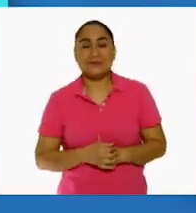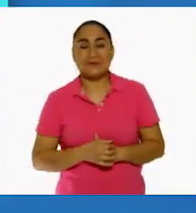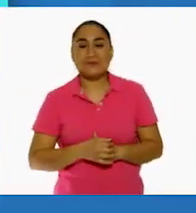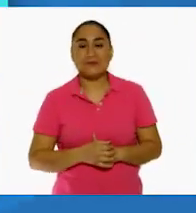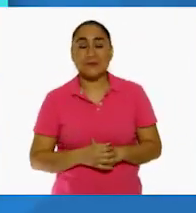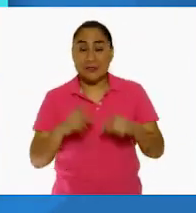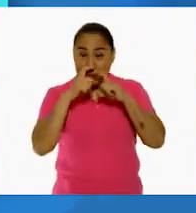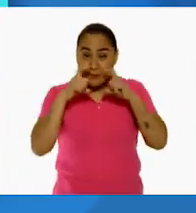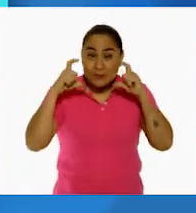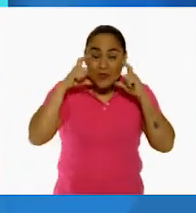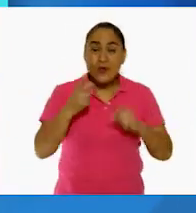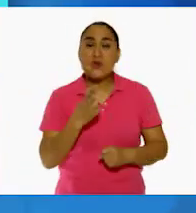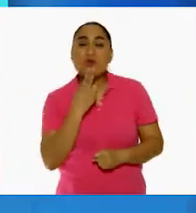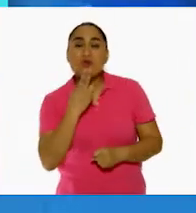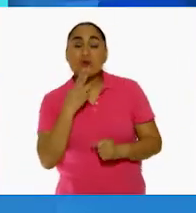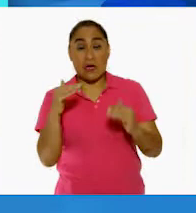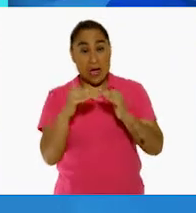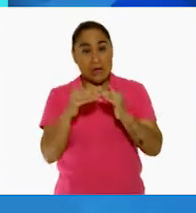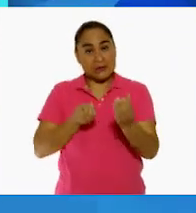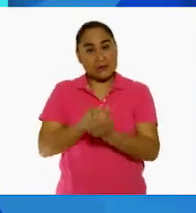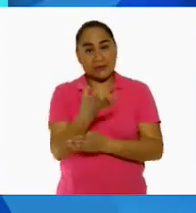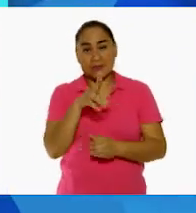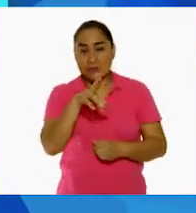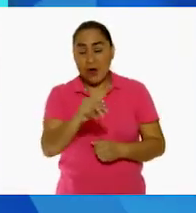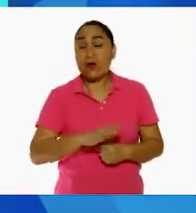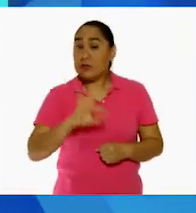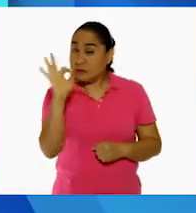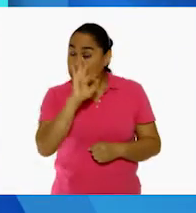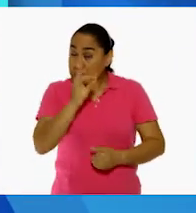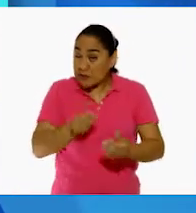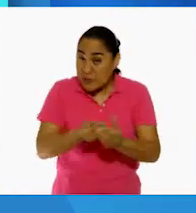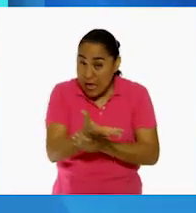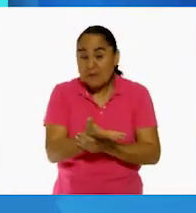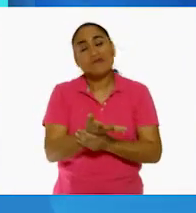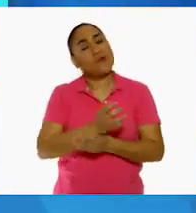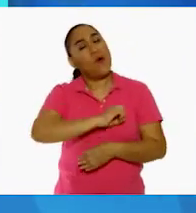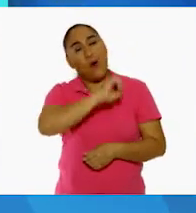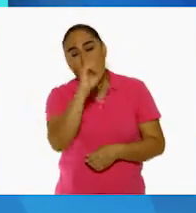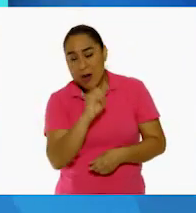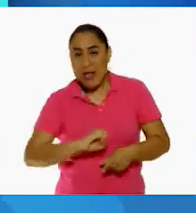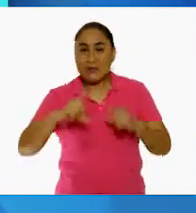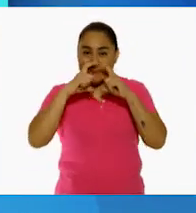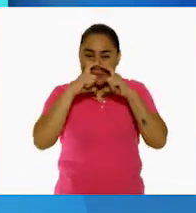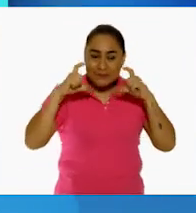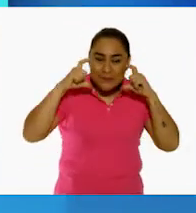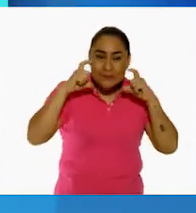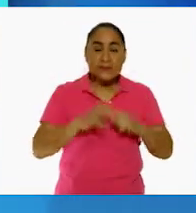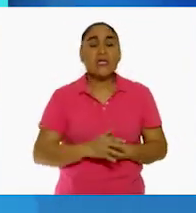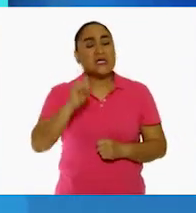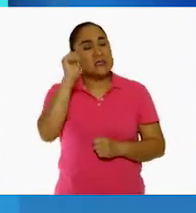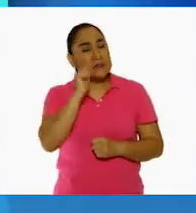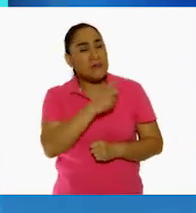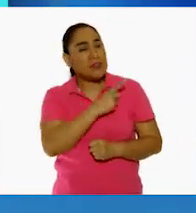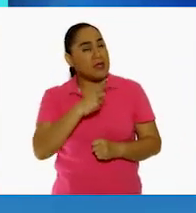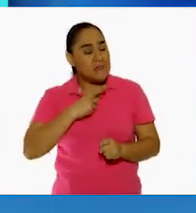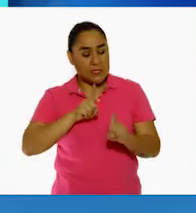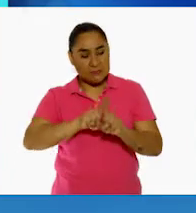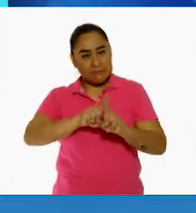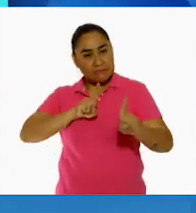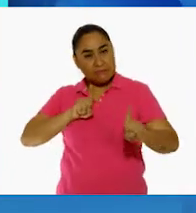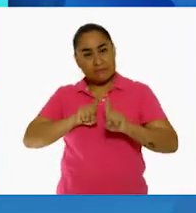Utiliza cubrebocas. No salgas de casa. Si tienes que hacerlo, recuerda que es obligatorio utilizarlo. Mantén una distancia mínima